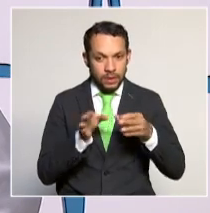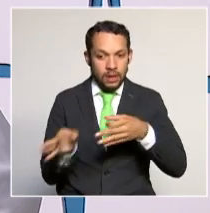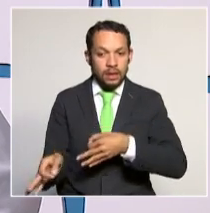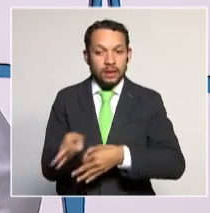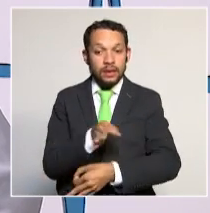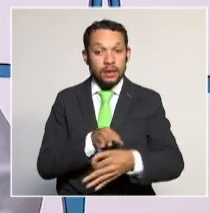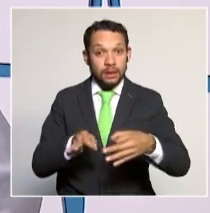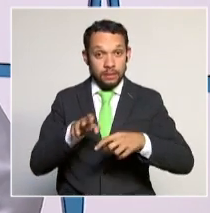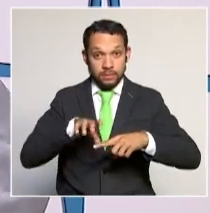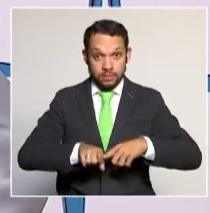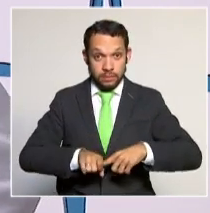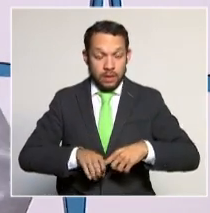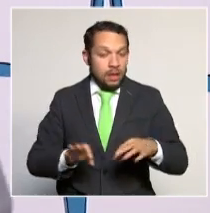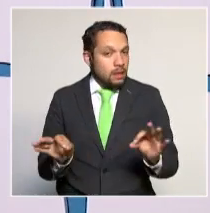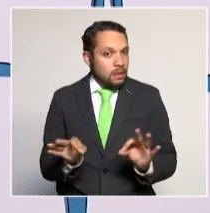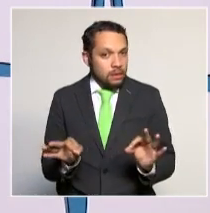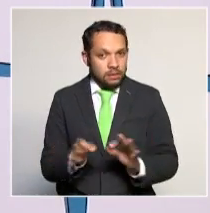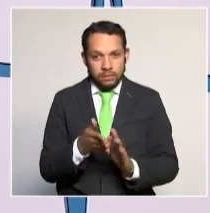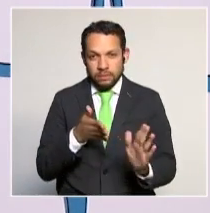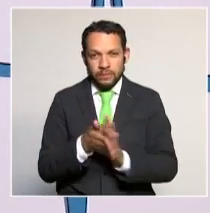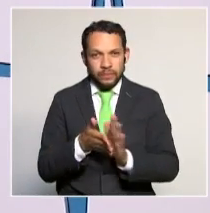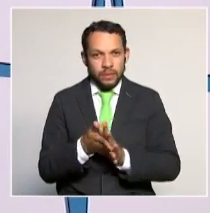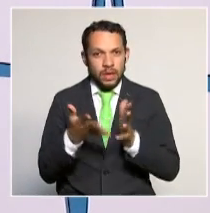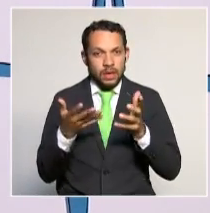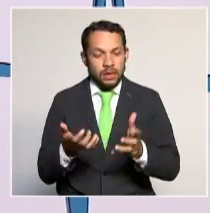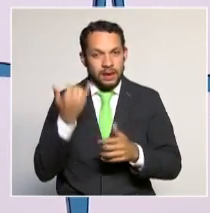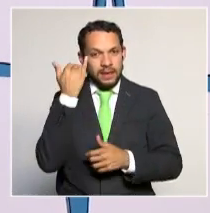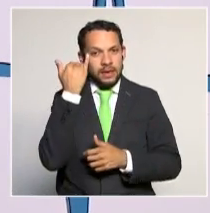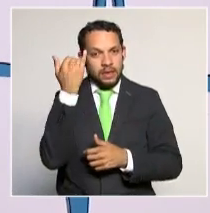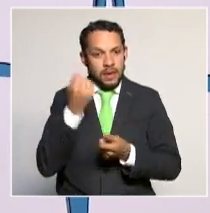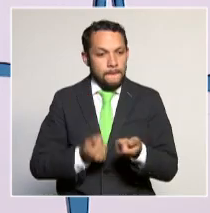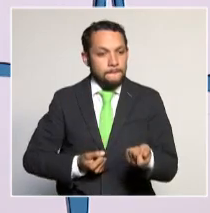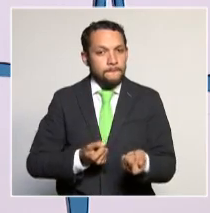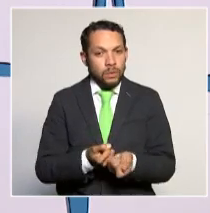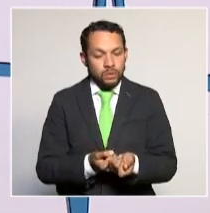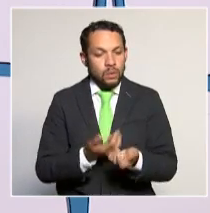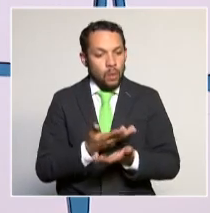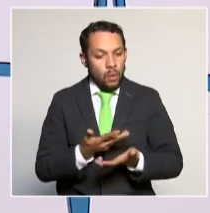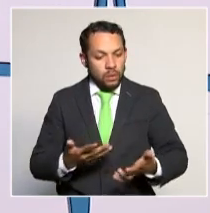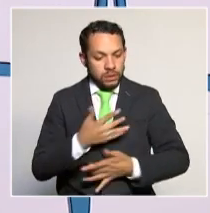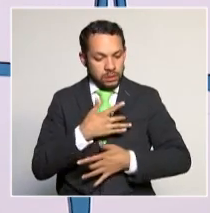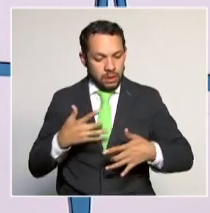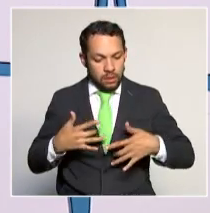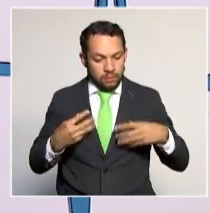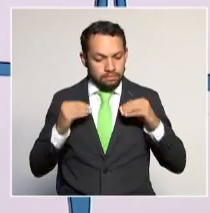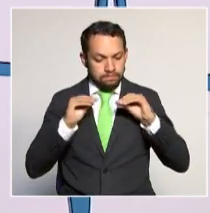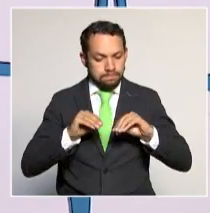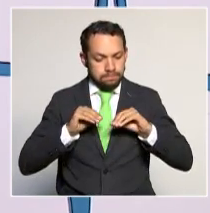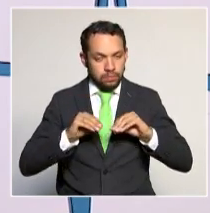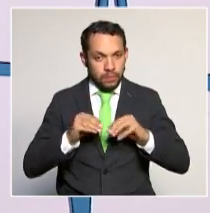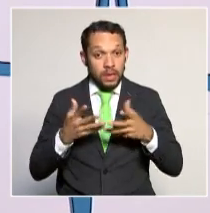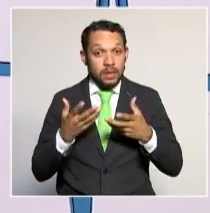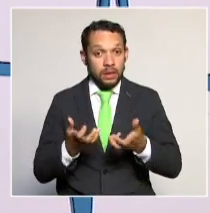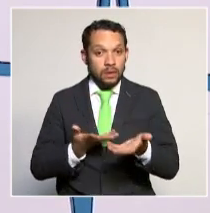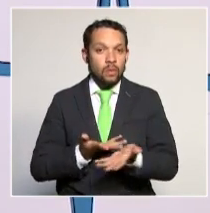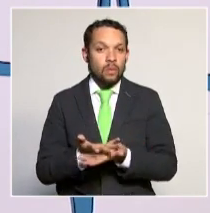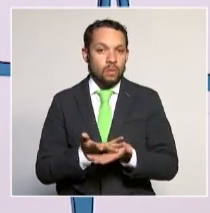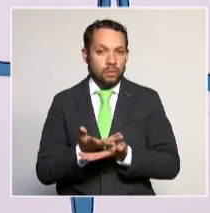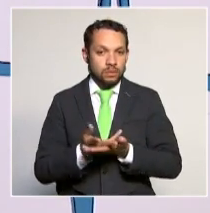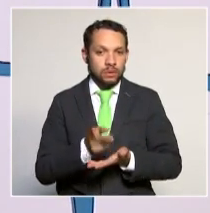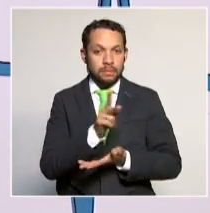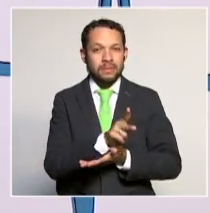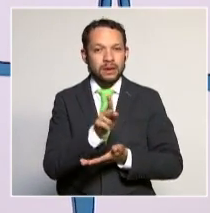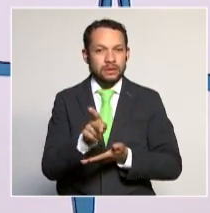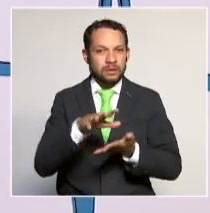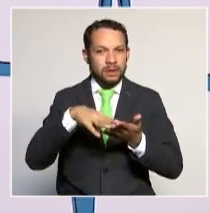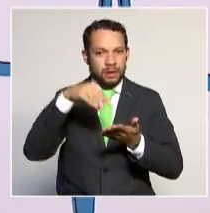consulta médica. Este tampoco es un programa de medicina alternativa ni de naturismo. Nosotros básicamente lo que queremos en este espacio